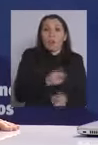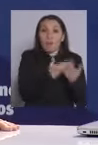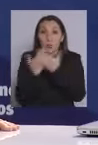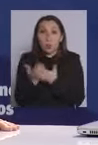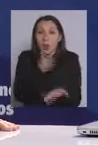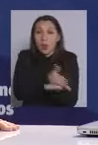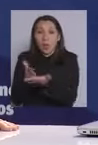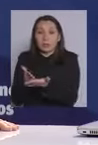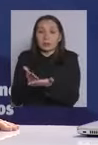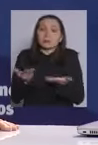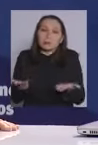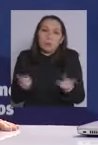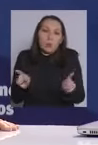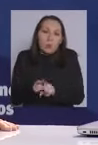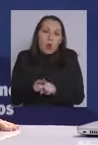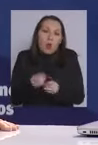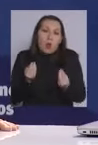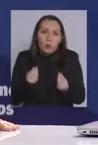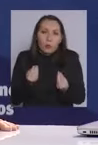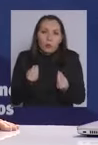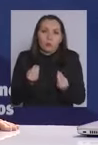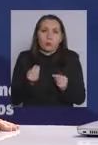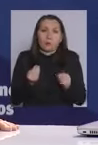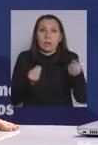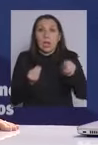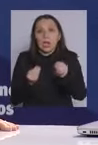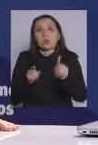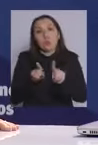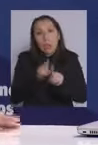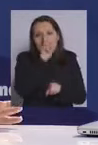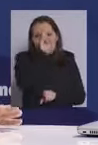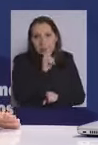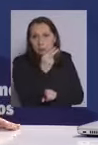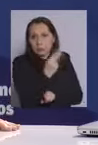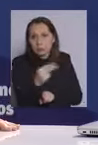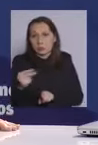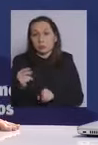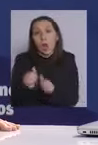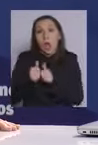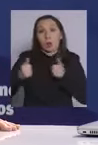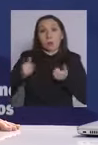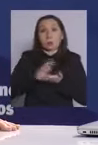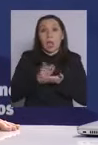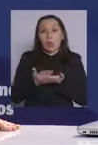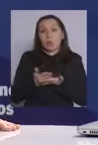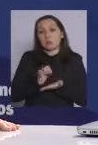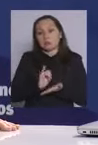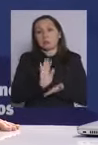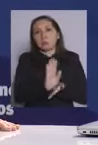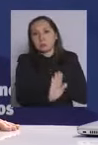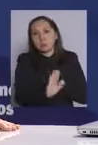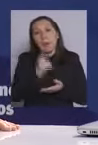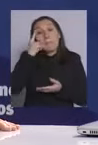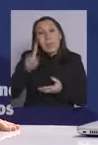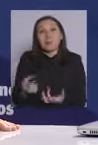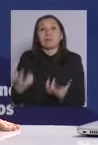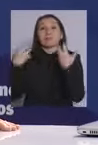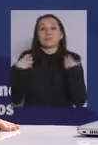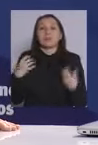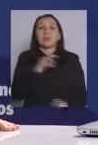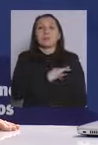vuelvan a clases, eso obviamente que será respetado, por lo menos por la autoridad sanitaria, pero le corresponde al